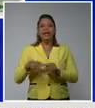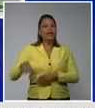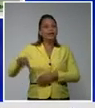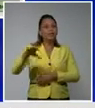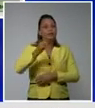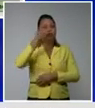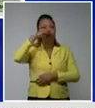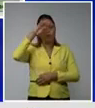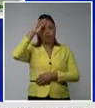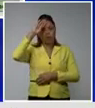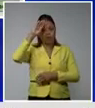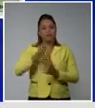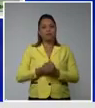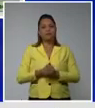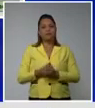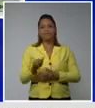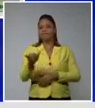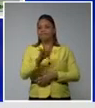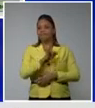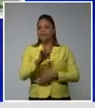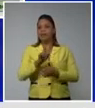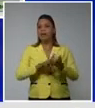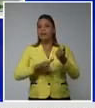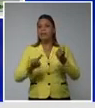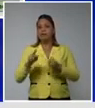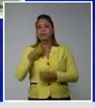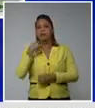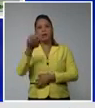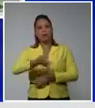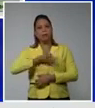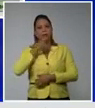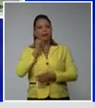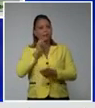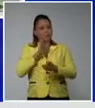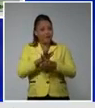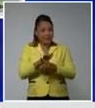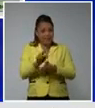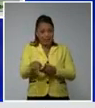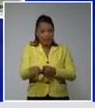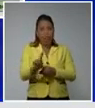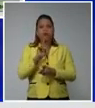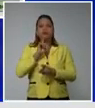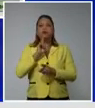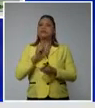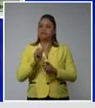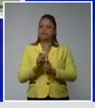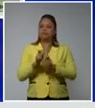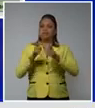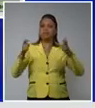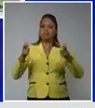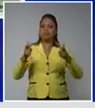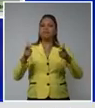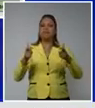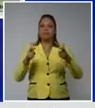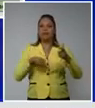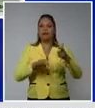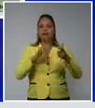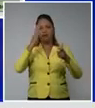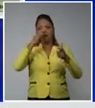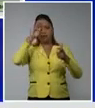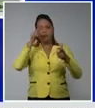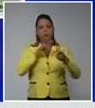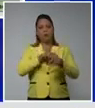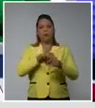país y las provincias que mencioné inicialmente, pues con la mayor transmisión de Cuba en estos